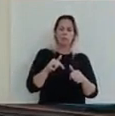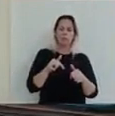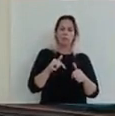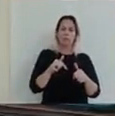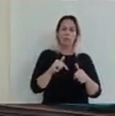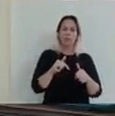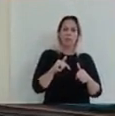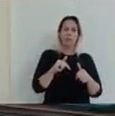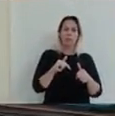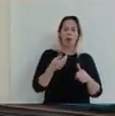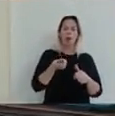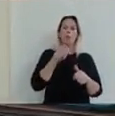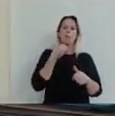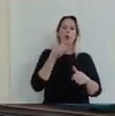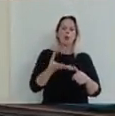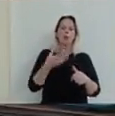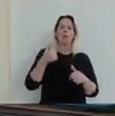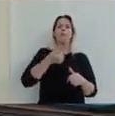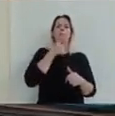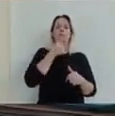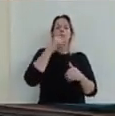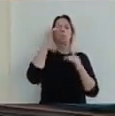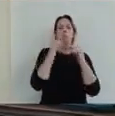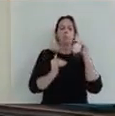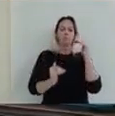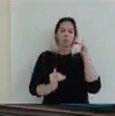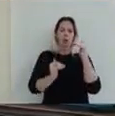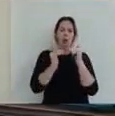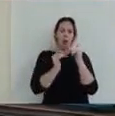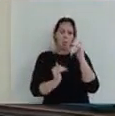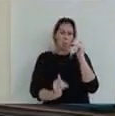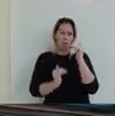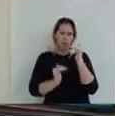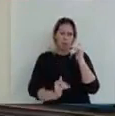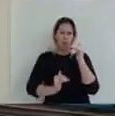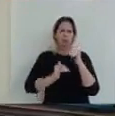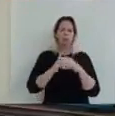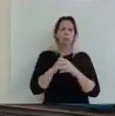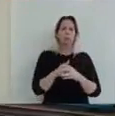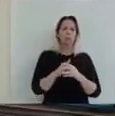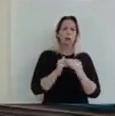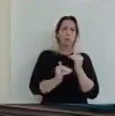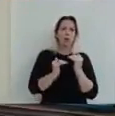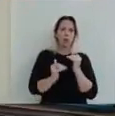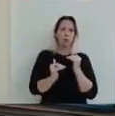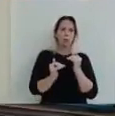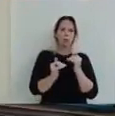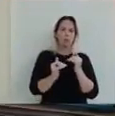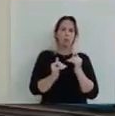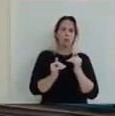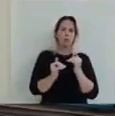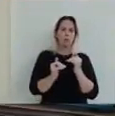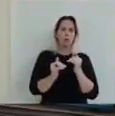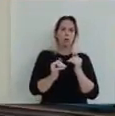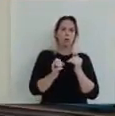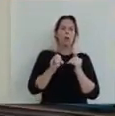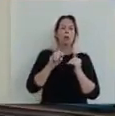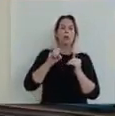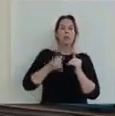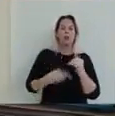a la baja en el río. En verano se presenta también, pero como ahora las temperaturas son más bajas, es inusual, digamos,